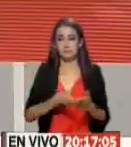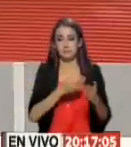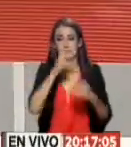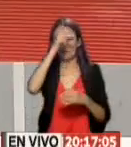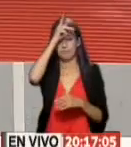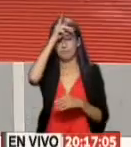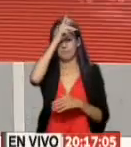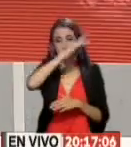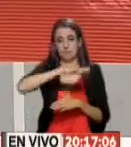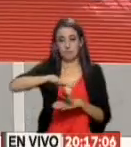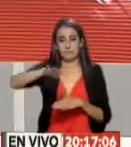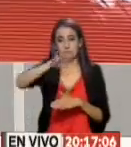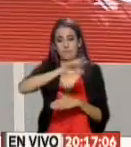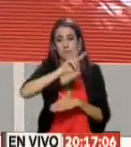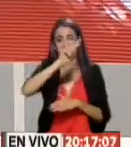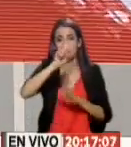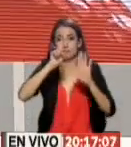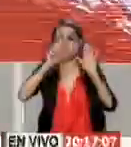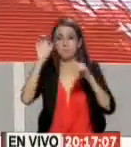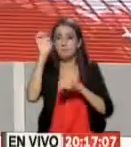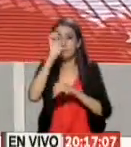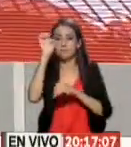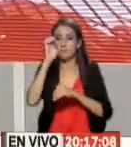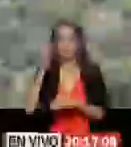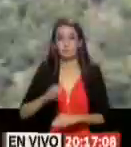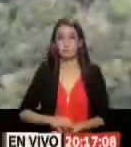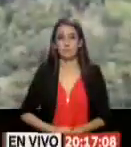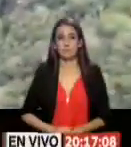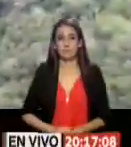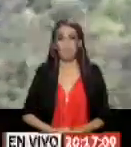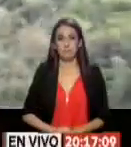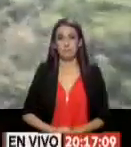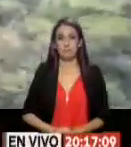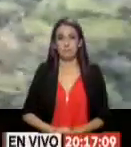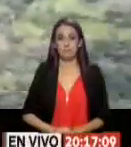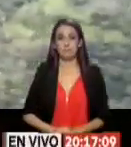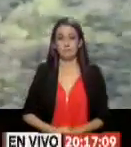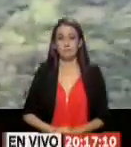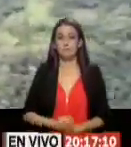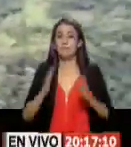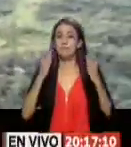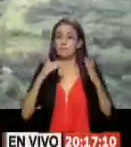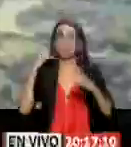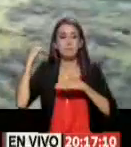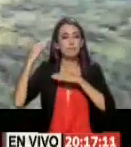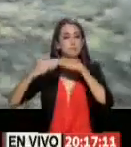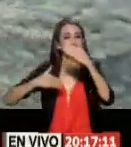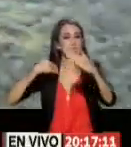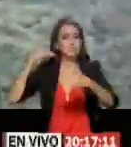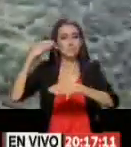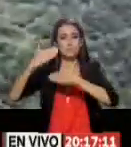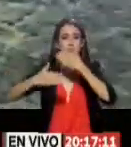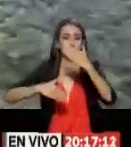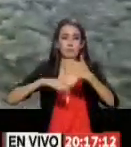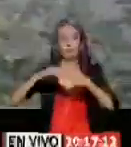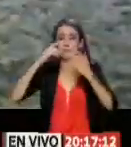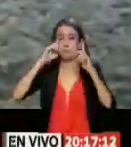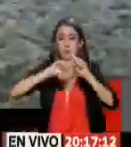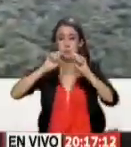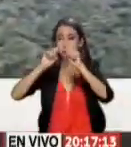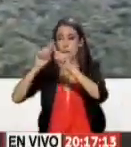lo que sucedió el 26 de enero de 1995. Tras décadas de diferencias limítrofes por